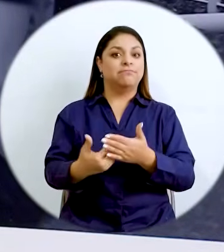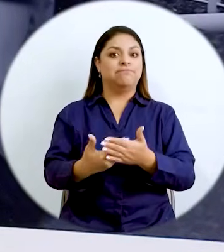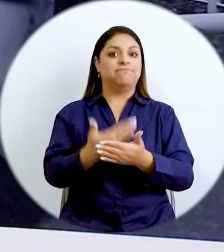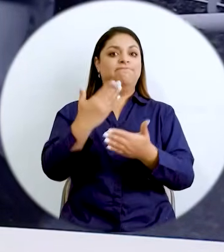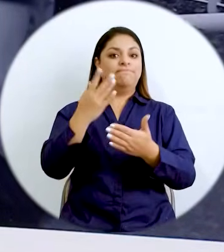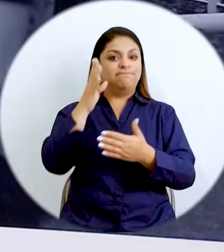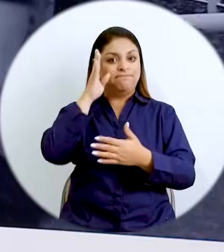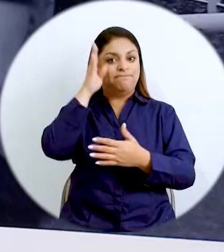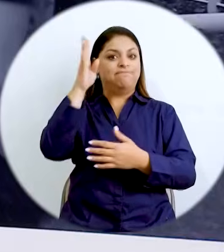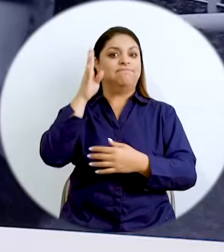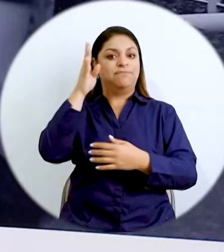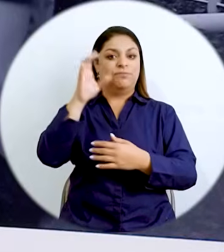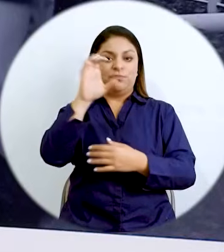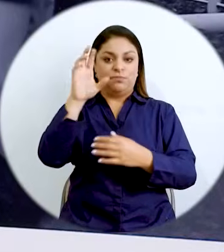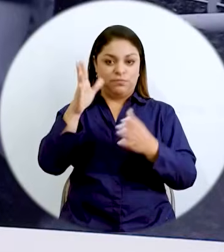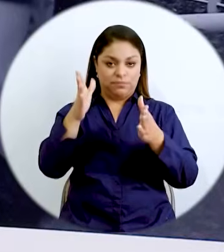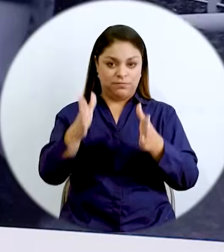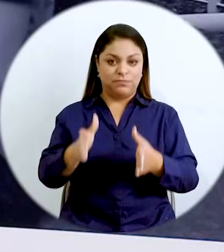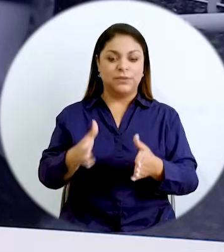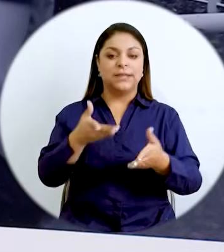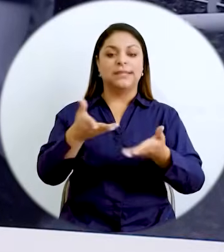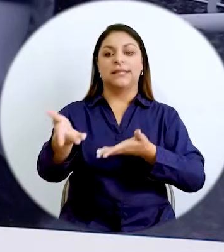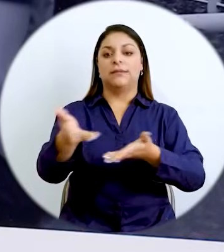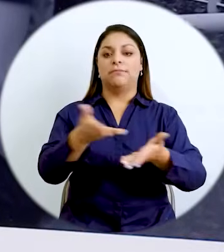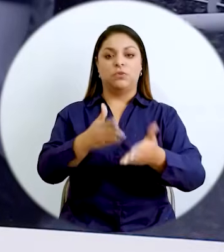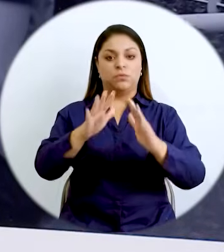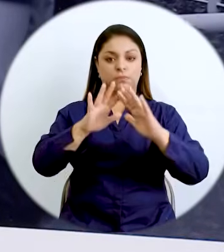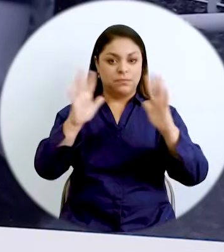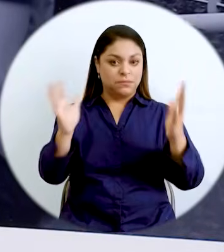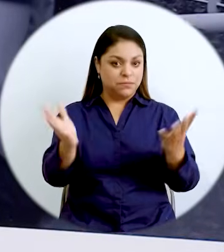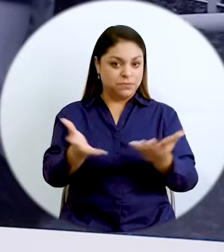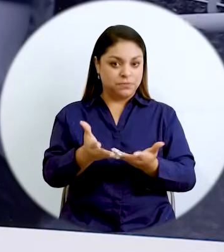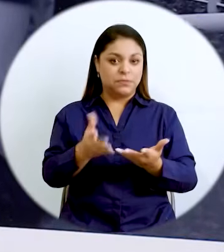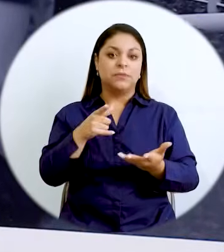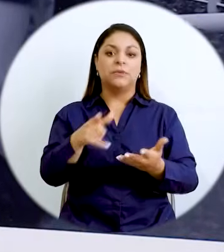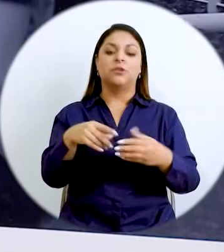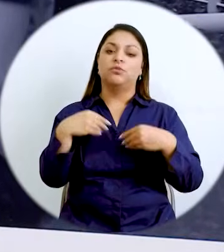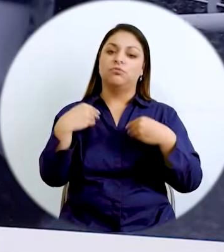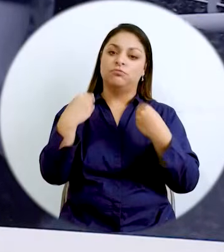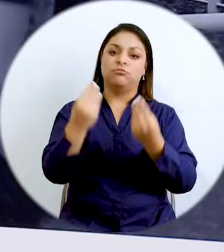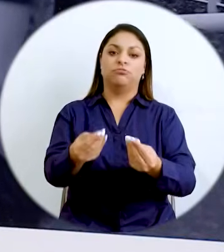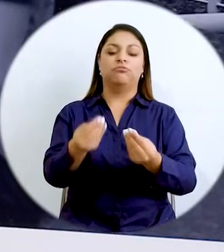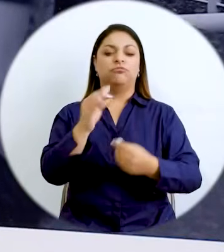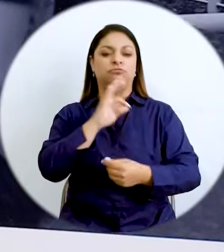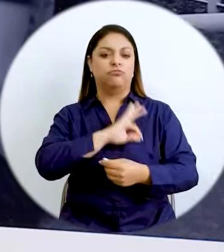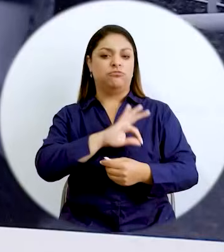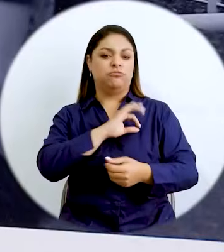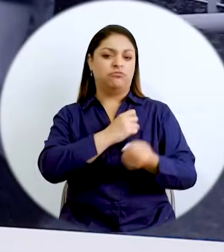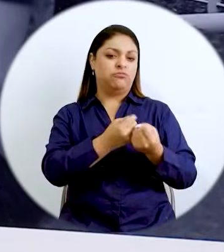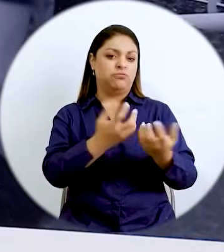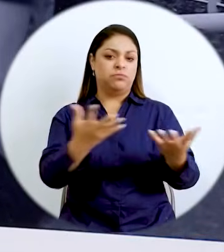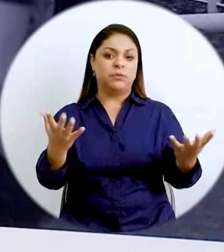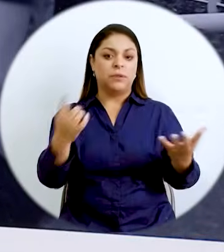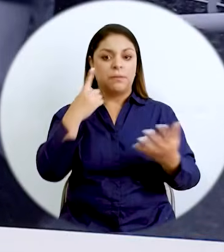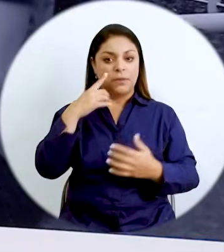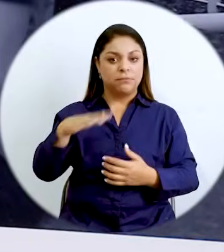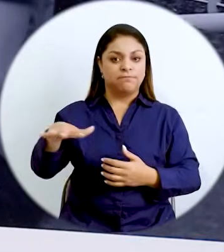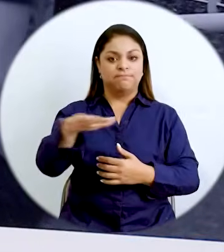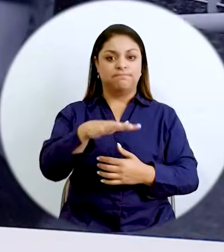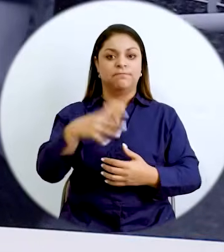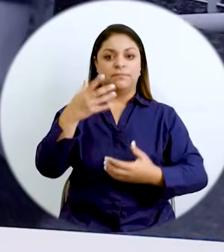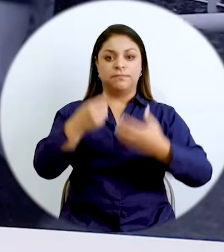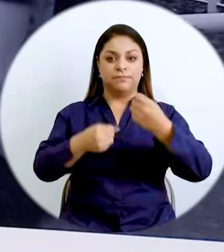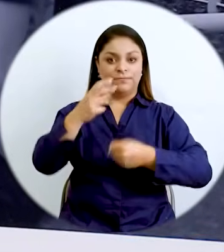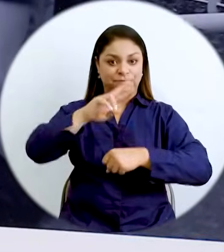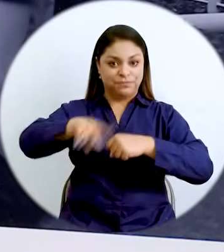innovación costarricense que está al servicio del mundo y que genera muchos beneficios para el sector